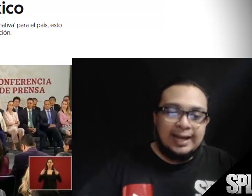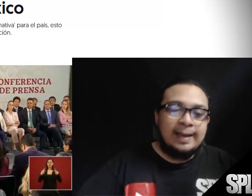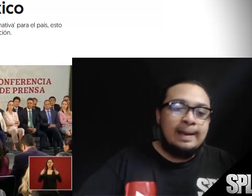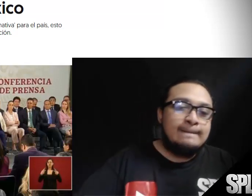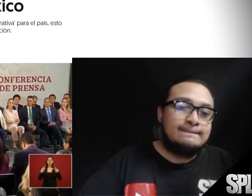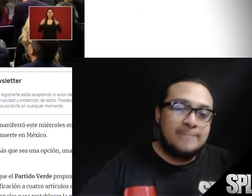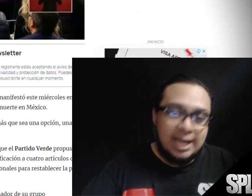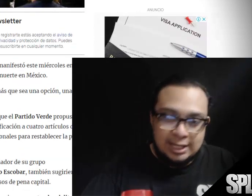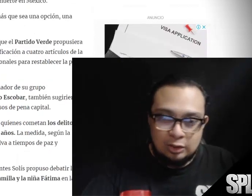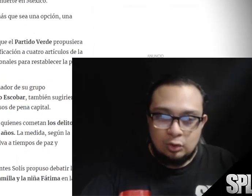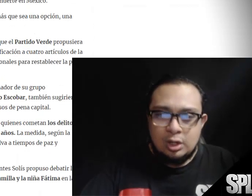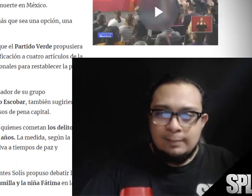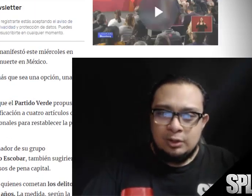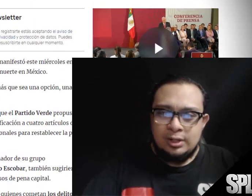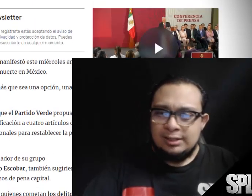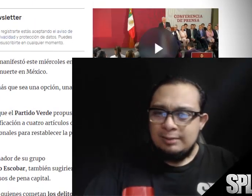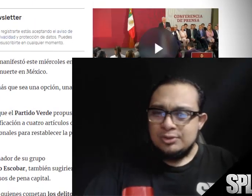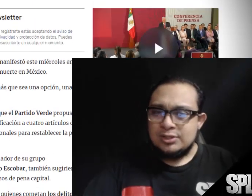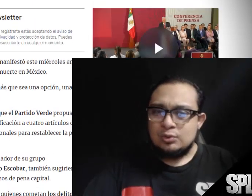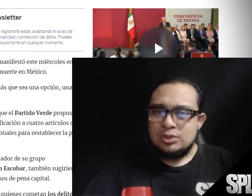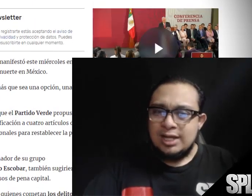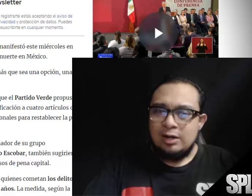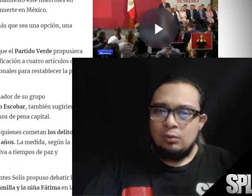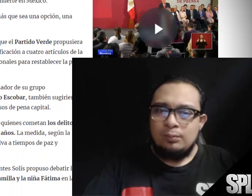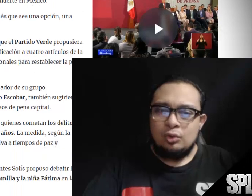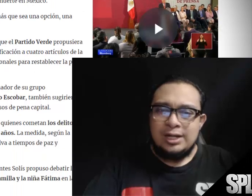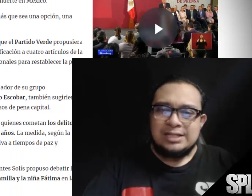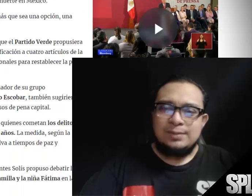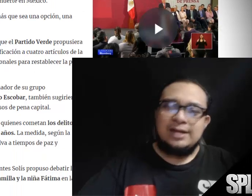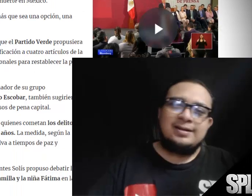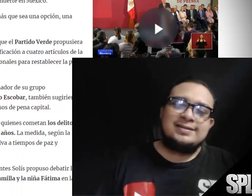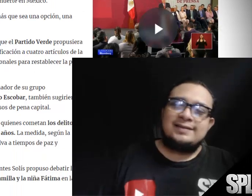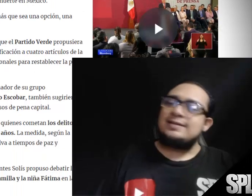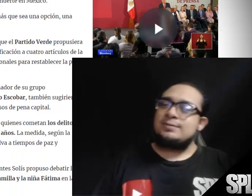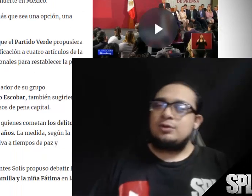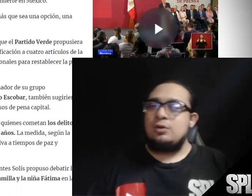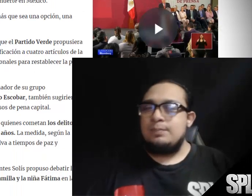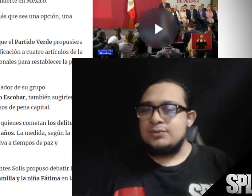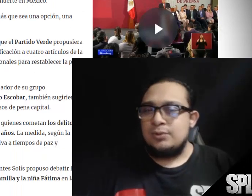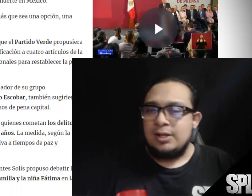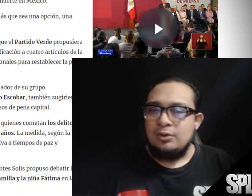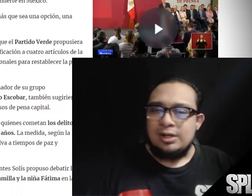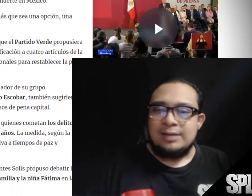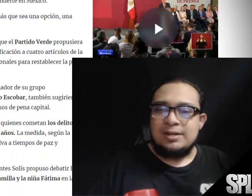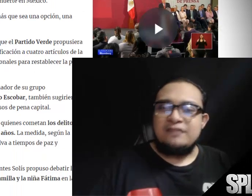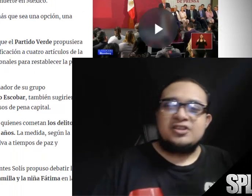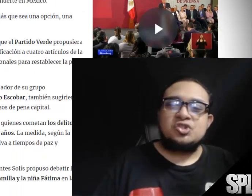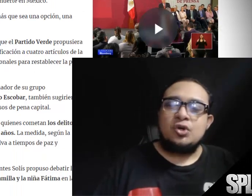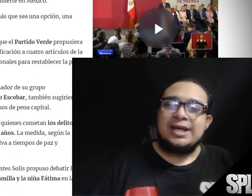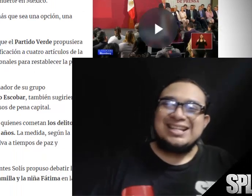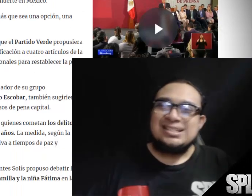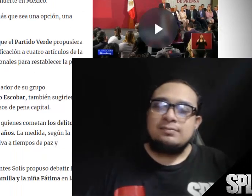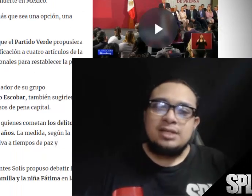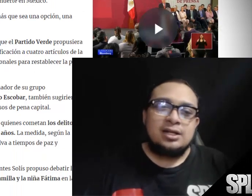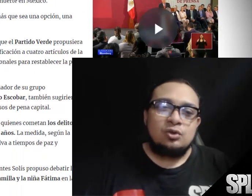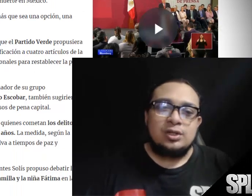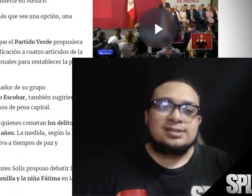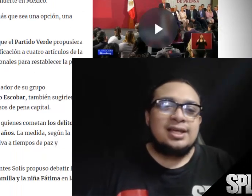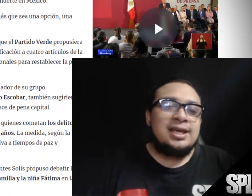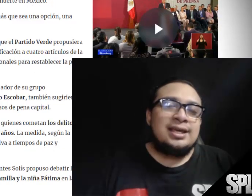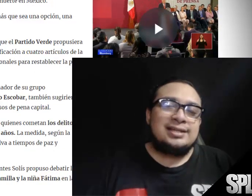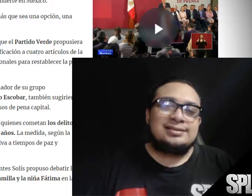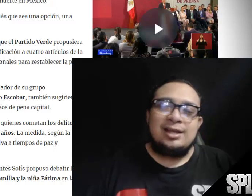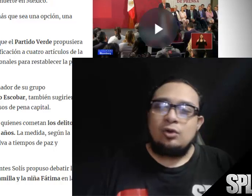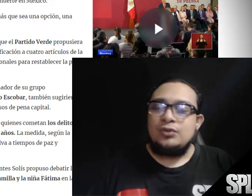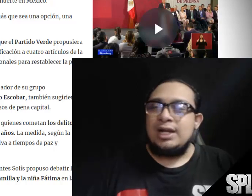ser en México. Pero ahorita vamos a escuchar un poco de las palabras de Andrés Manuel López Obrador, que manifestó este